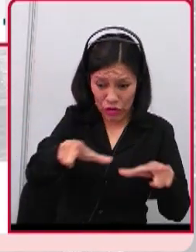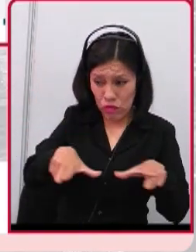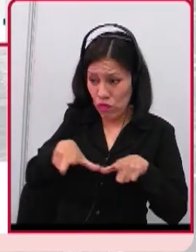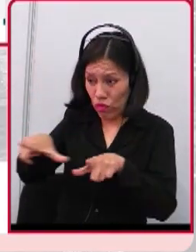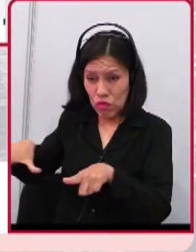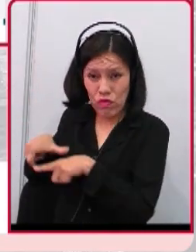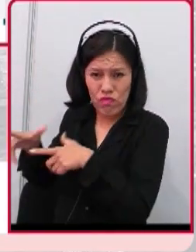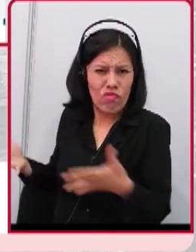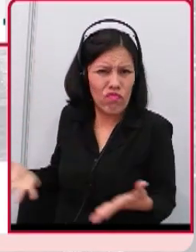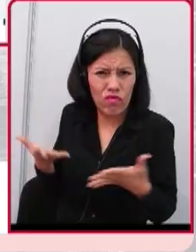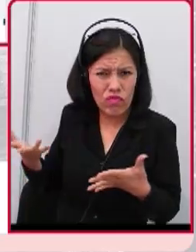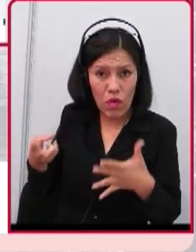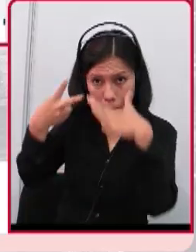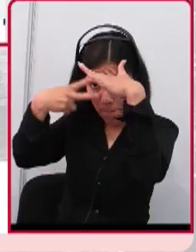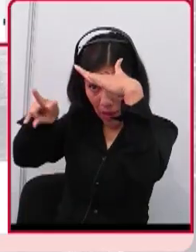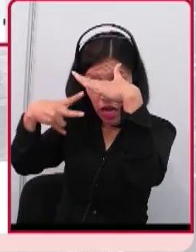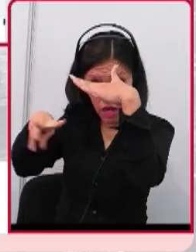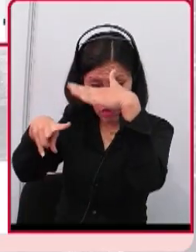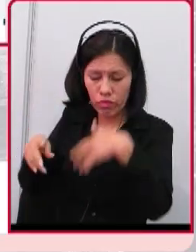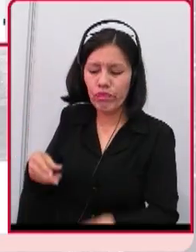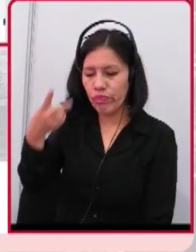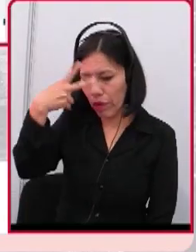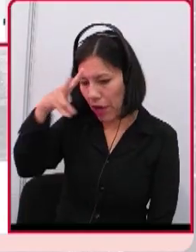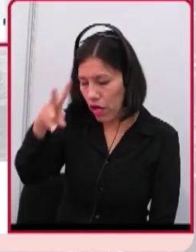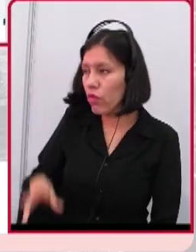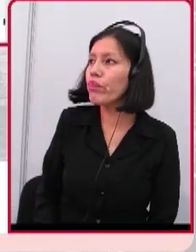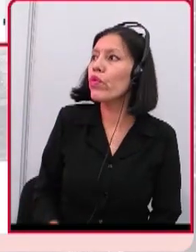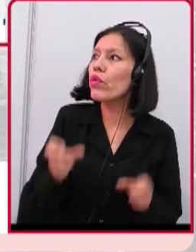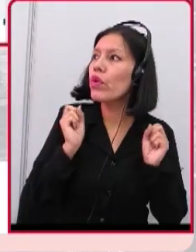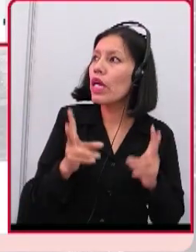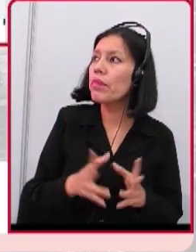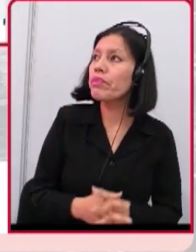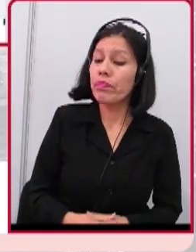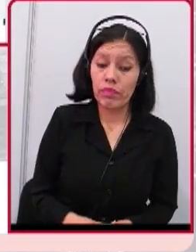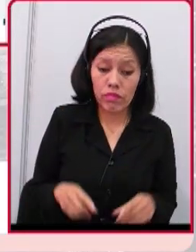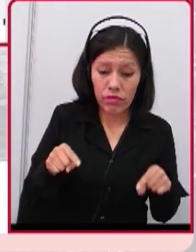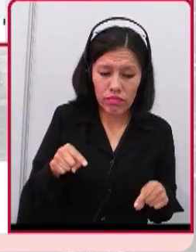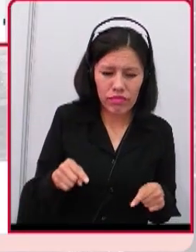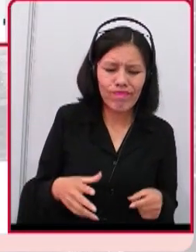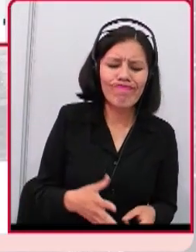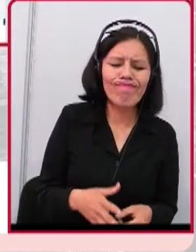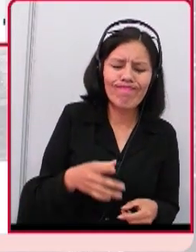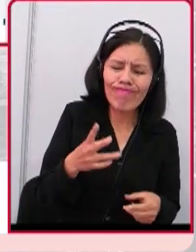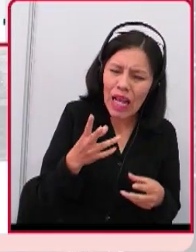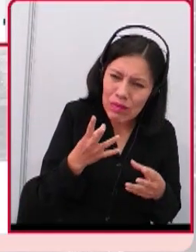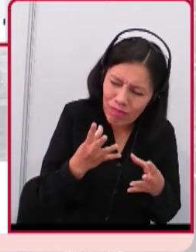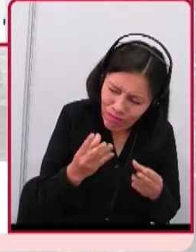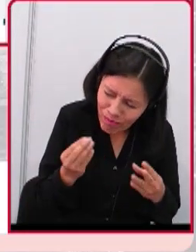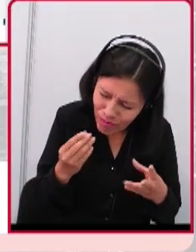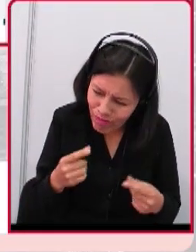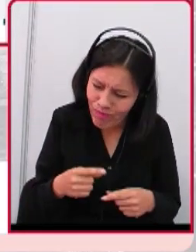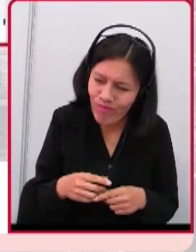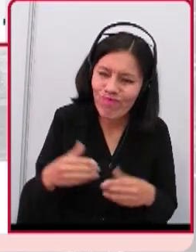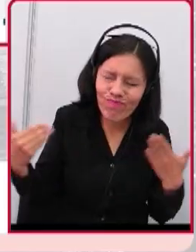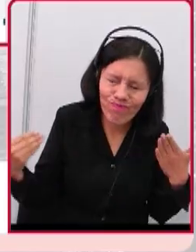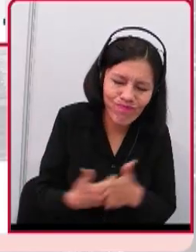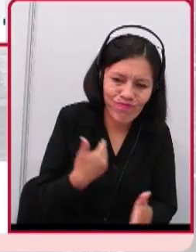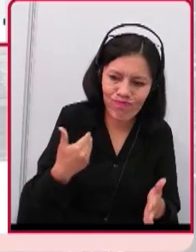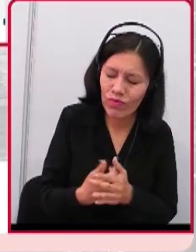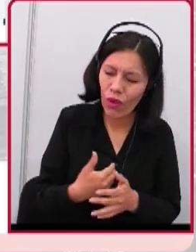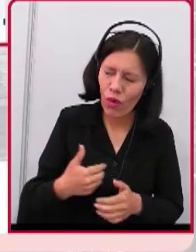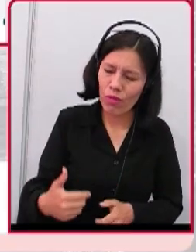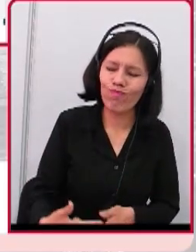Hasta cierto punto llega a ser muy desafiante debido a la complejidad que éste presenta.